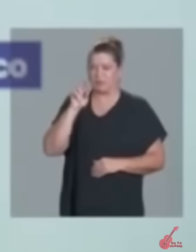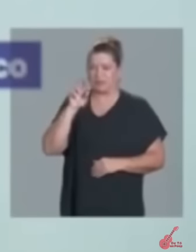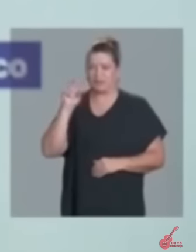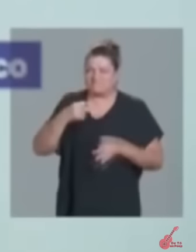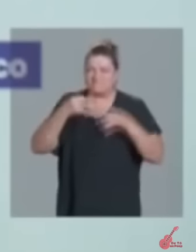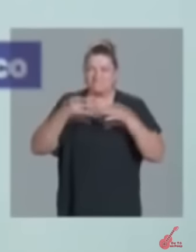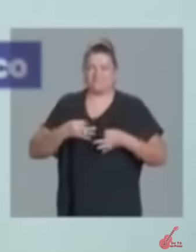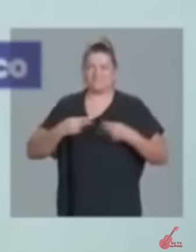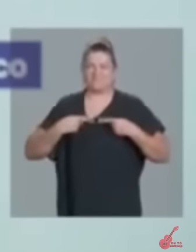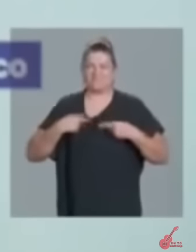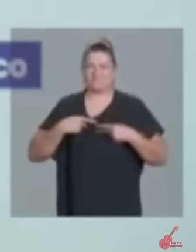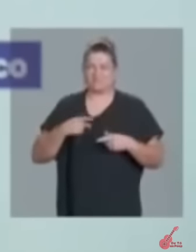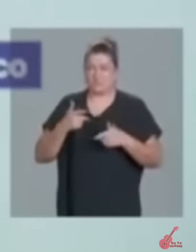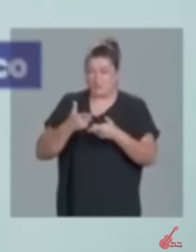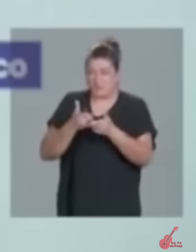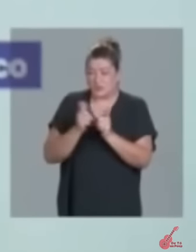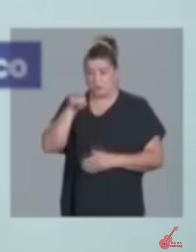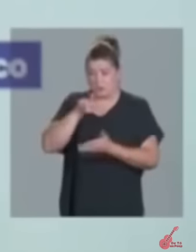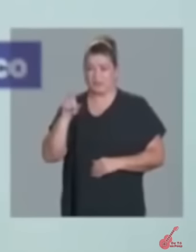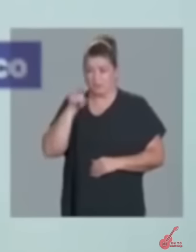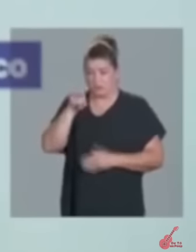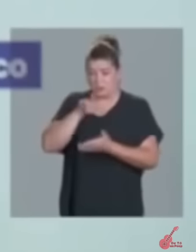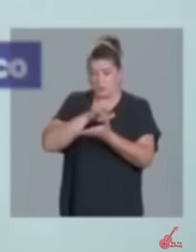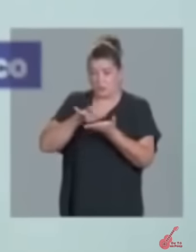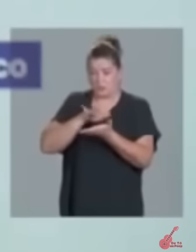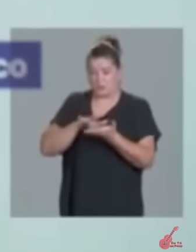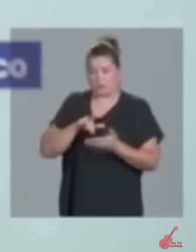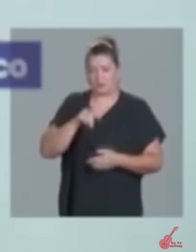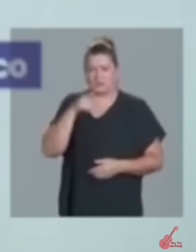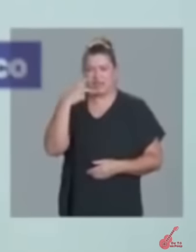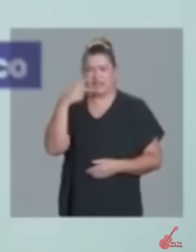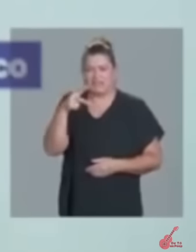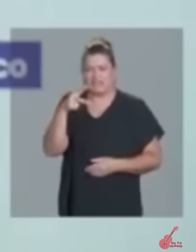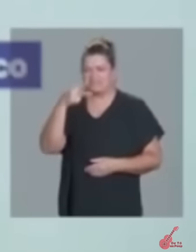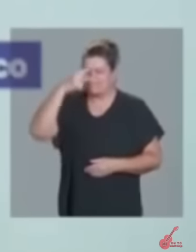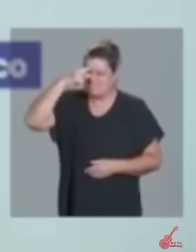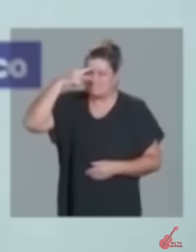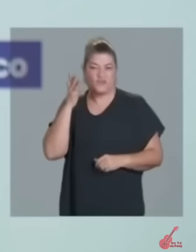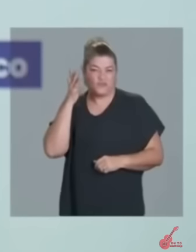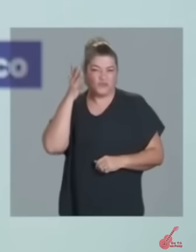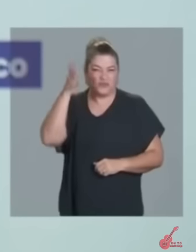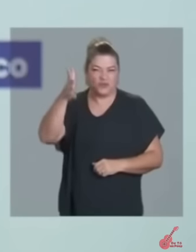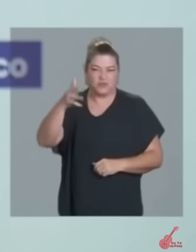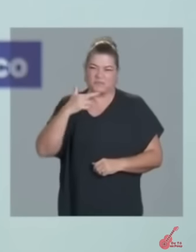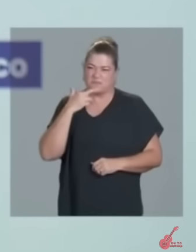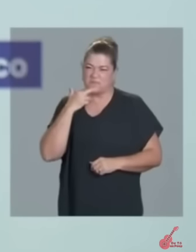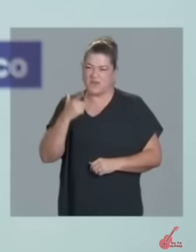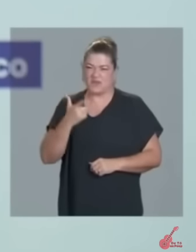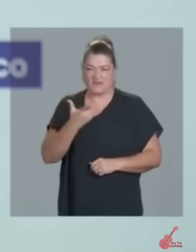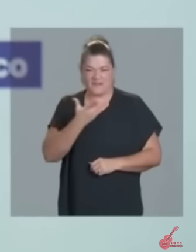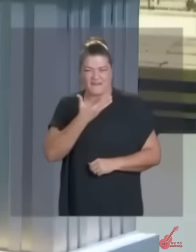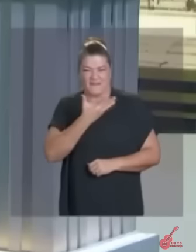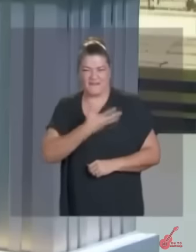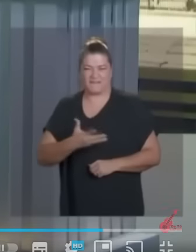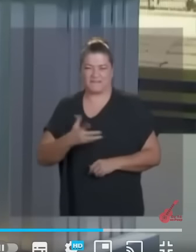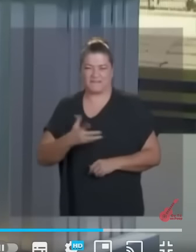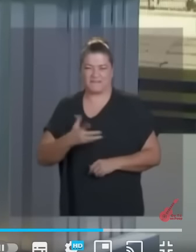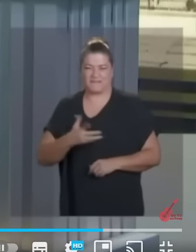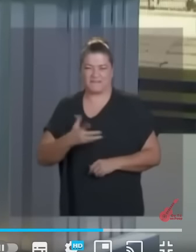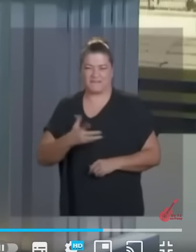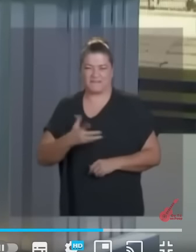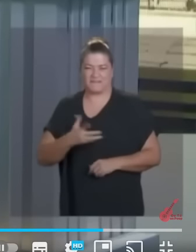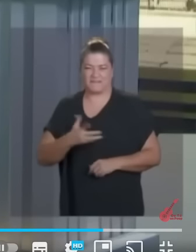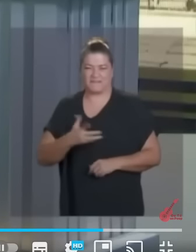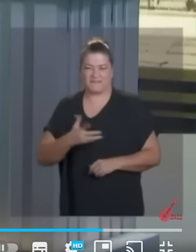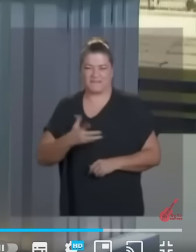ti, ciudadano, te invito una cerveza. A ti, Claudia, te invito un vergazo. Gracias, candidata. Pero se aman, güey. ¿No han